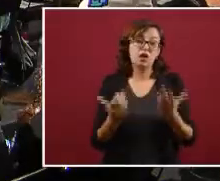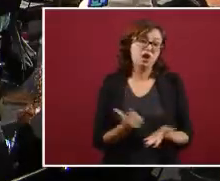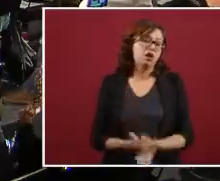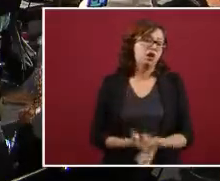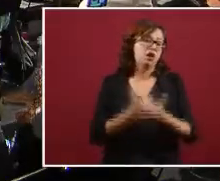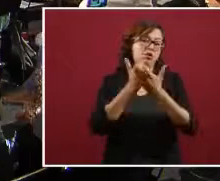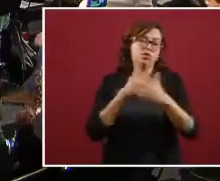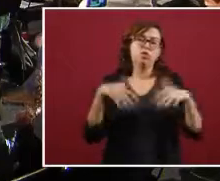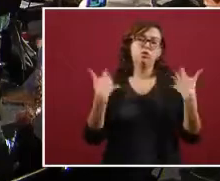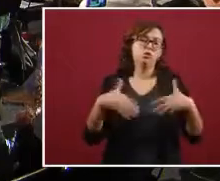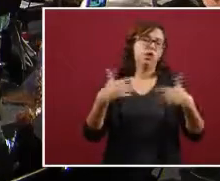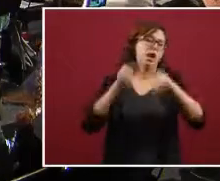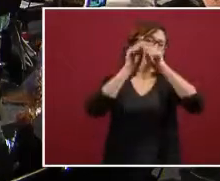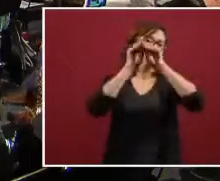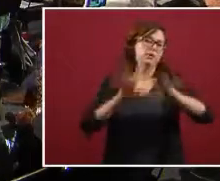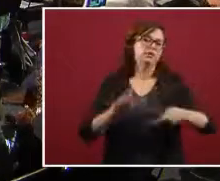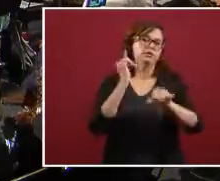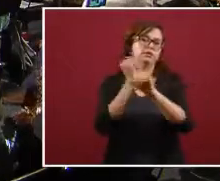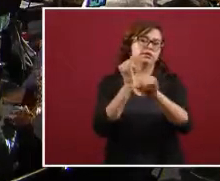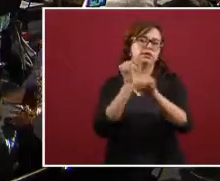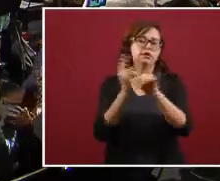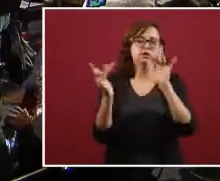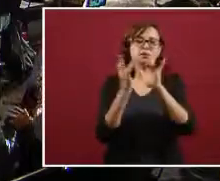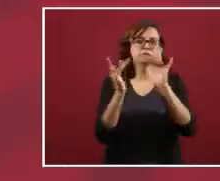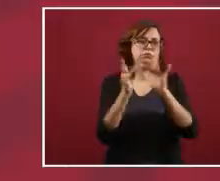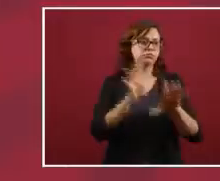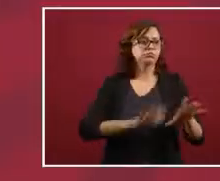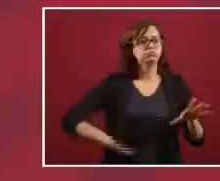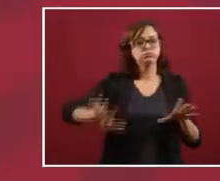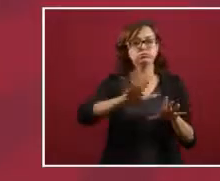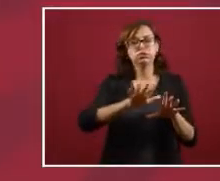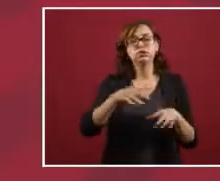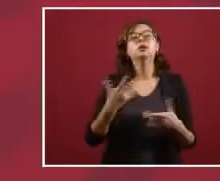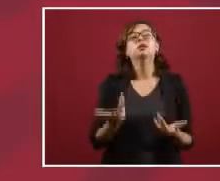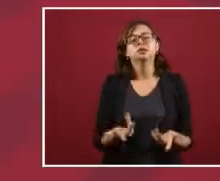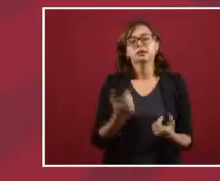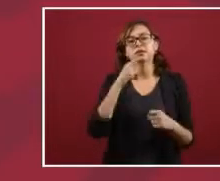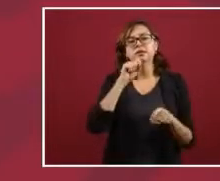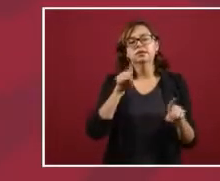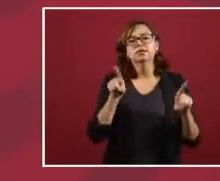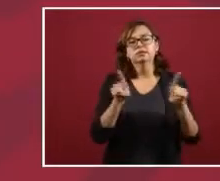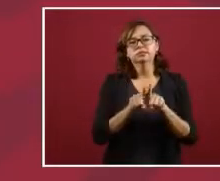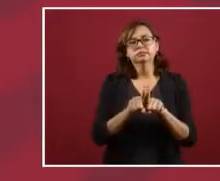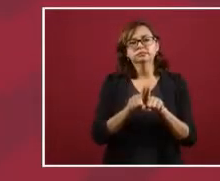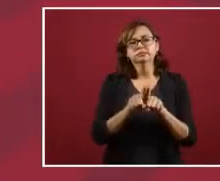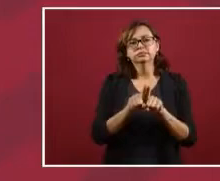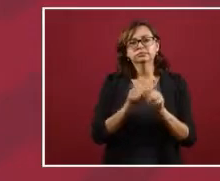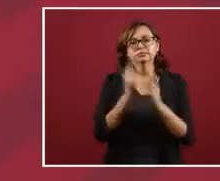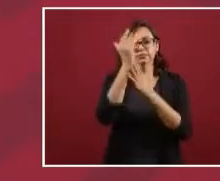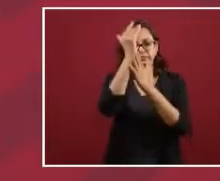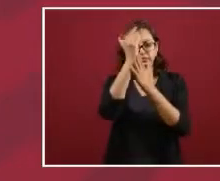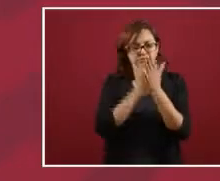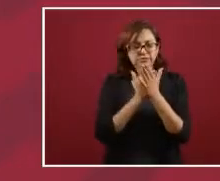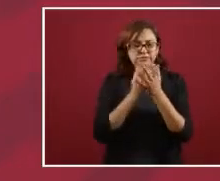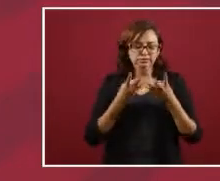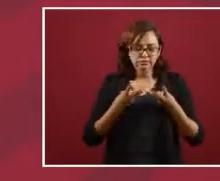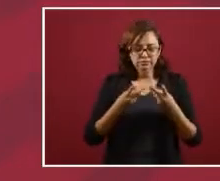redes sociales y pues esto también reduce los